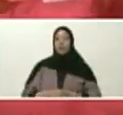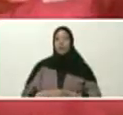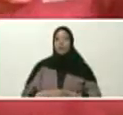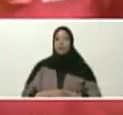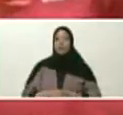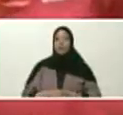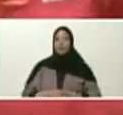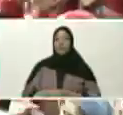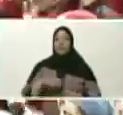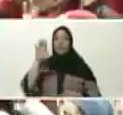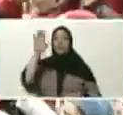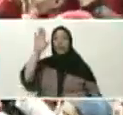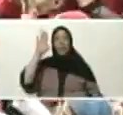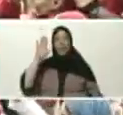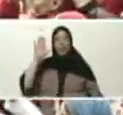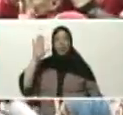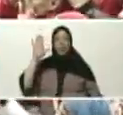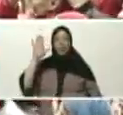Juro,